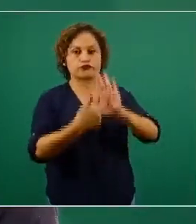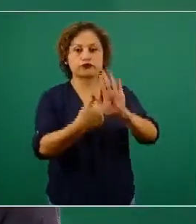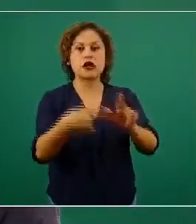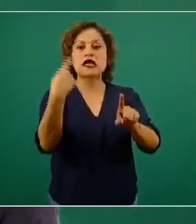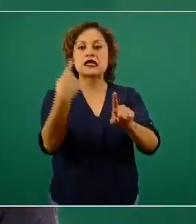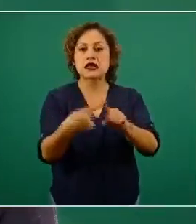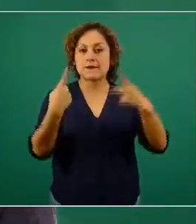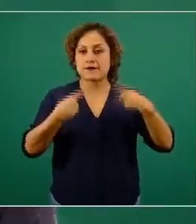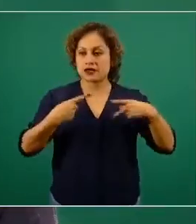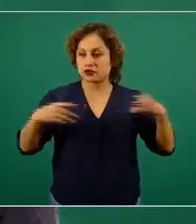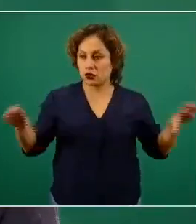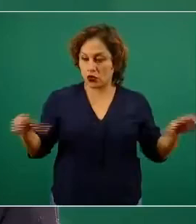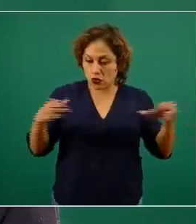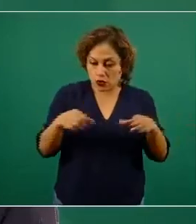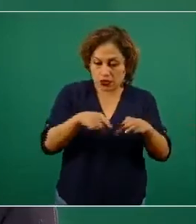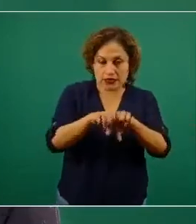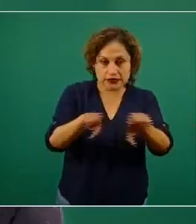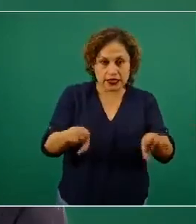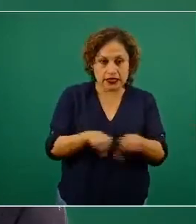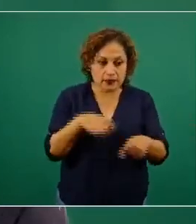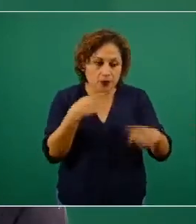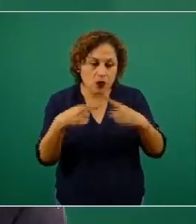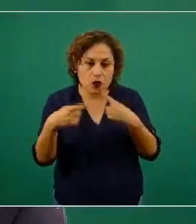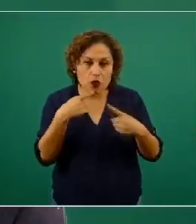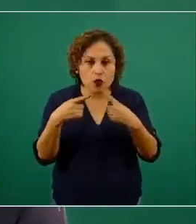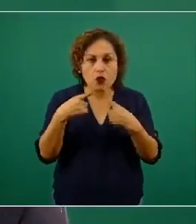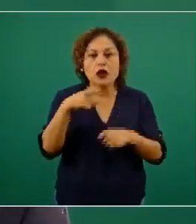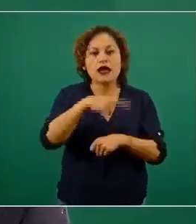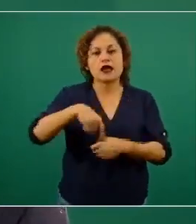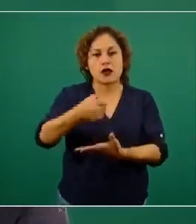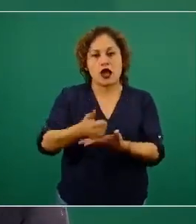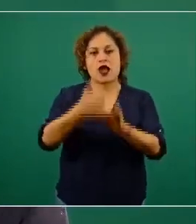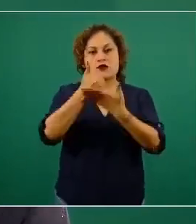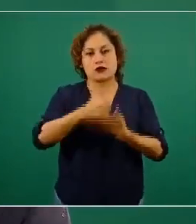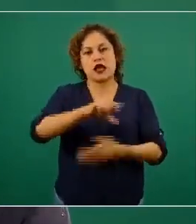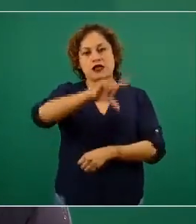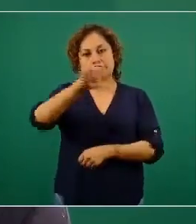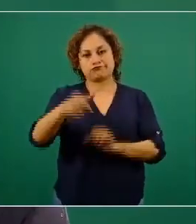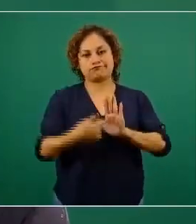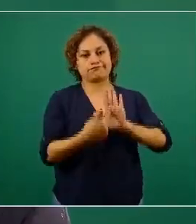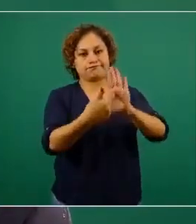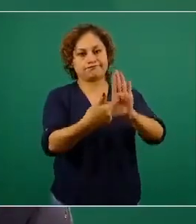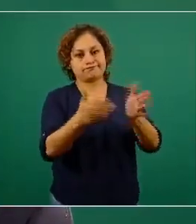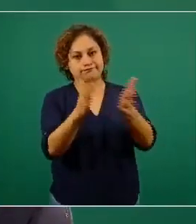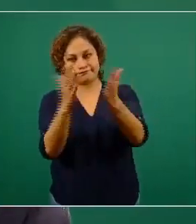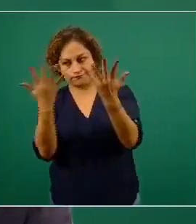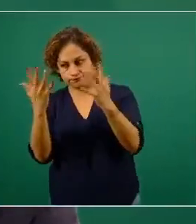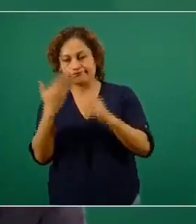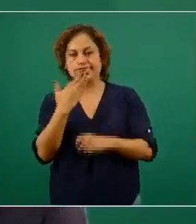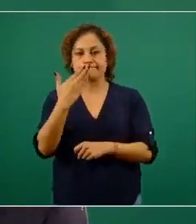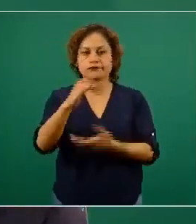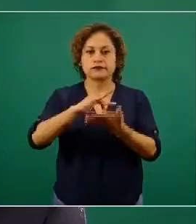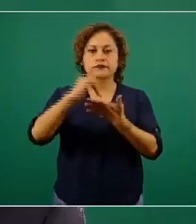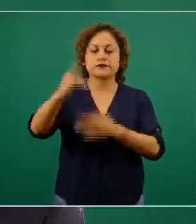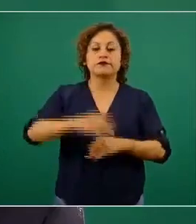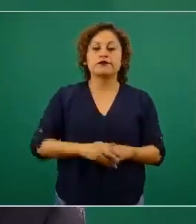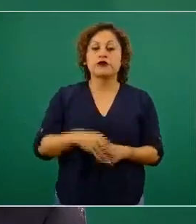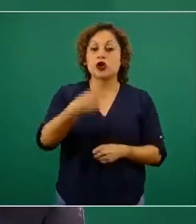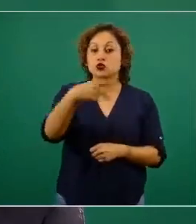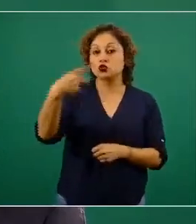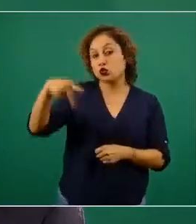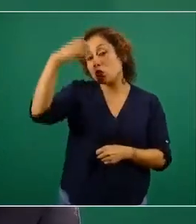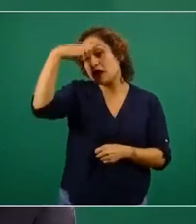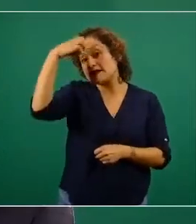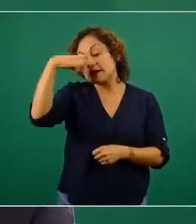formalmente, porque nos hicieron un gran beneficio al aportarnos sugerencias, recomendaciones profesionales sobre